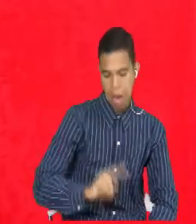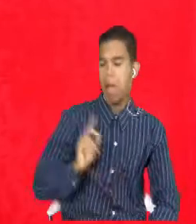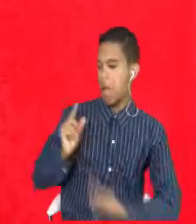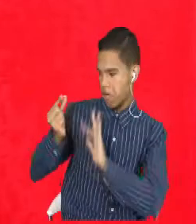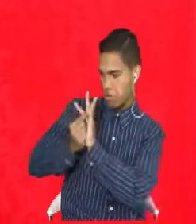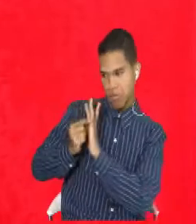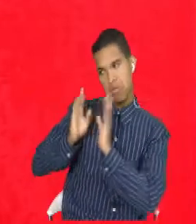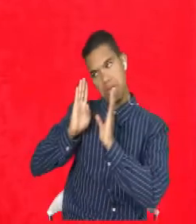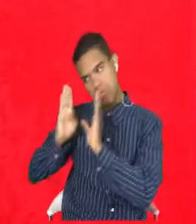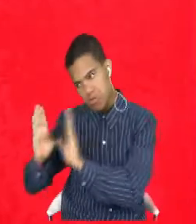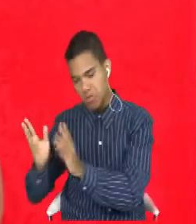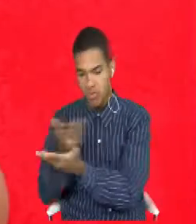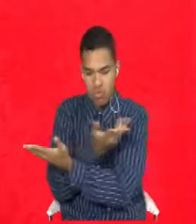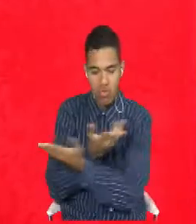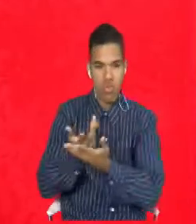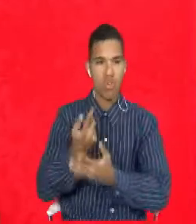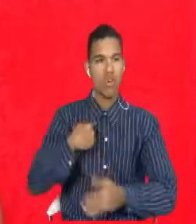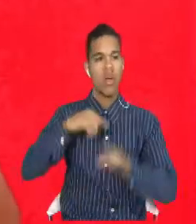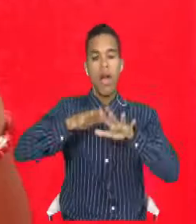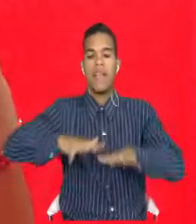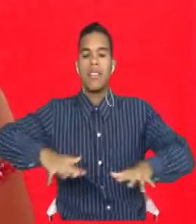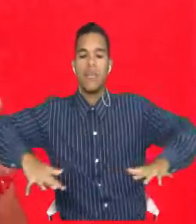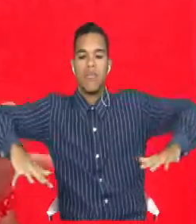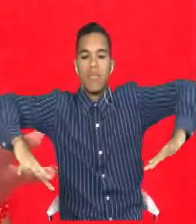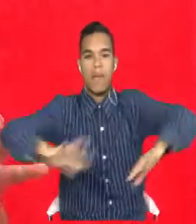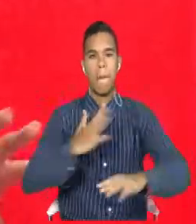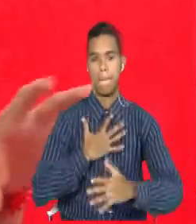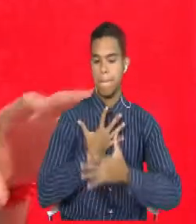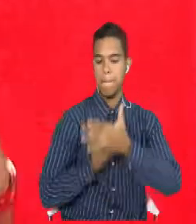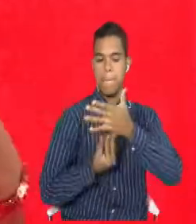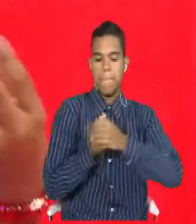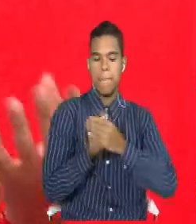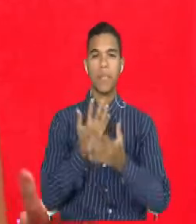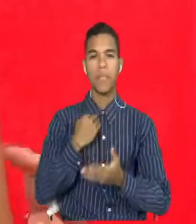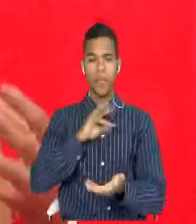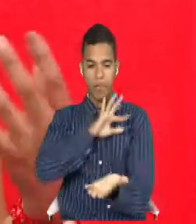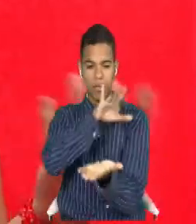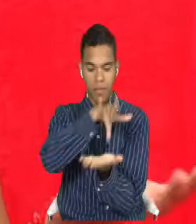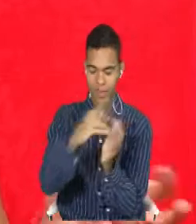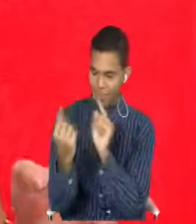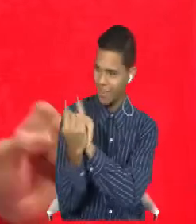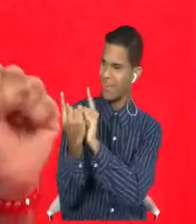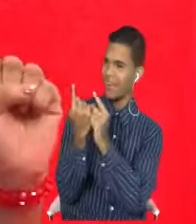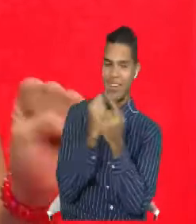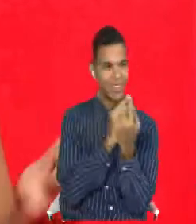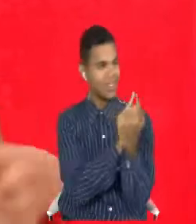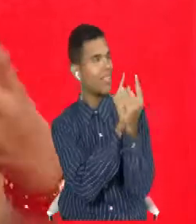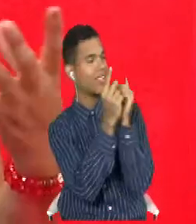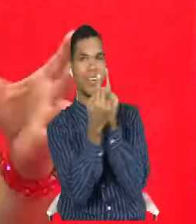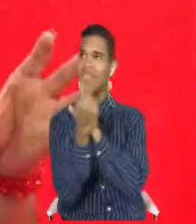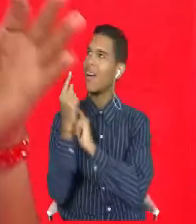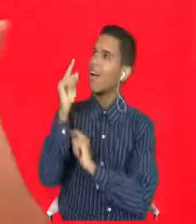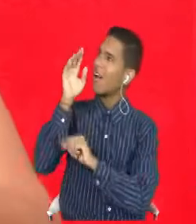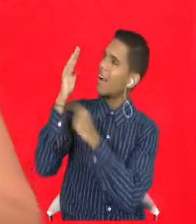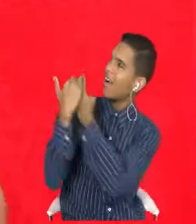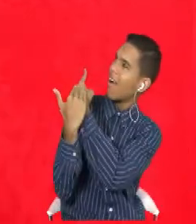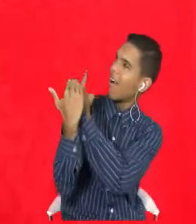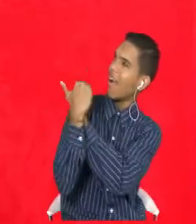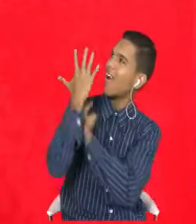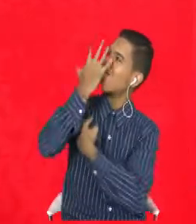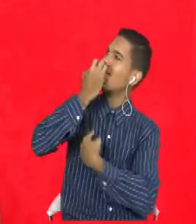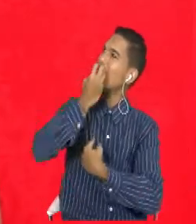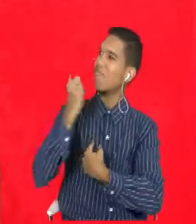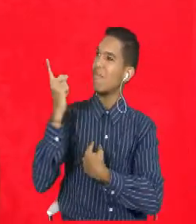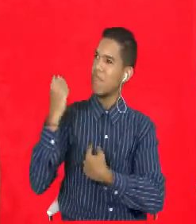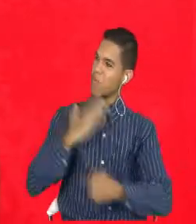fin, ese es nuestro espacio personal y queremos encontrar siempre gente amable, gente bonita, gente que uno pueda decir, yo vuelvo. Por